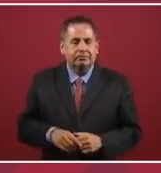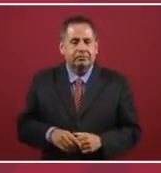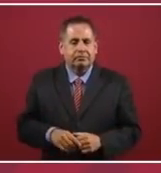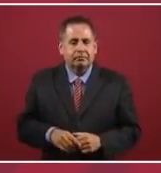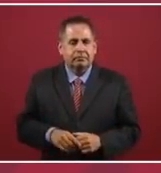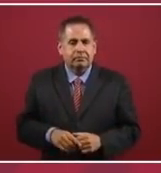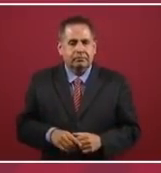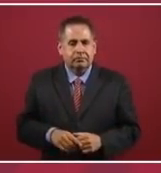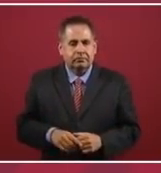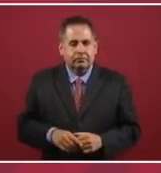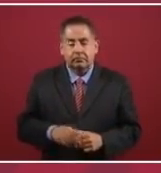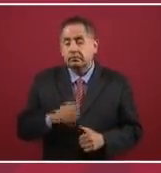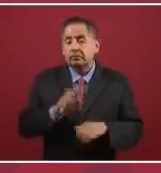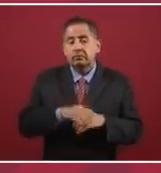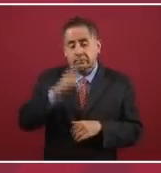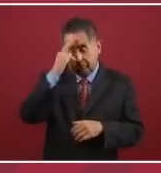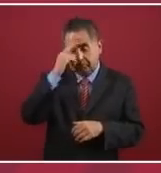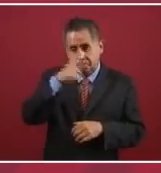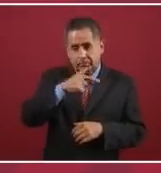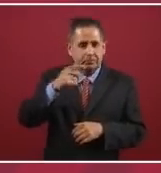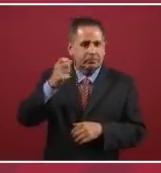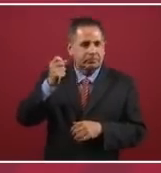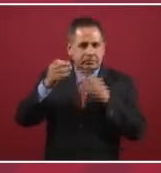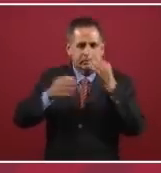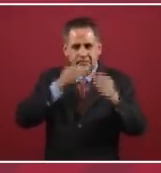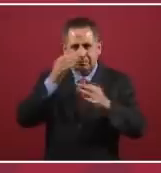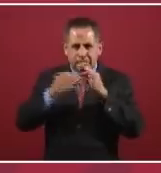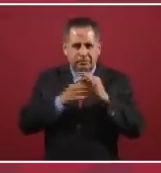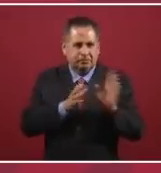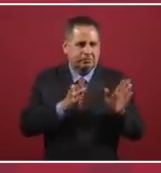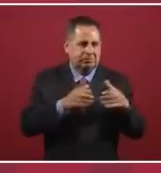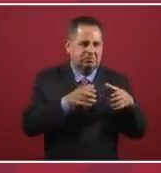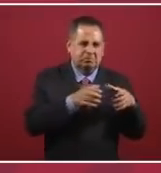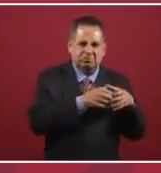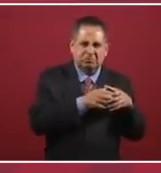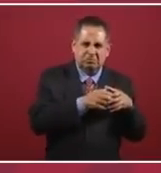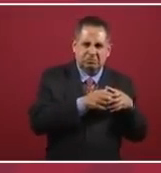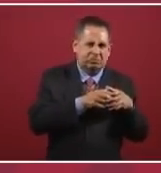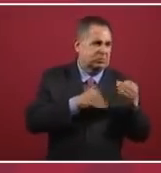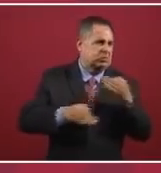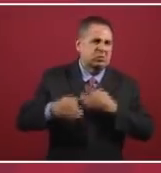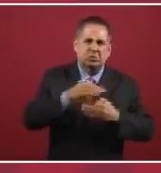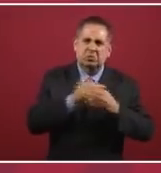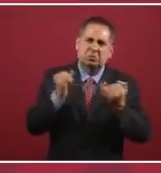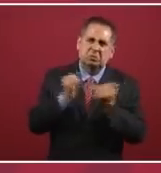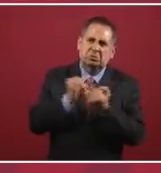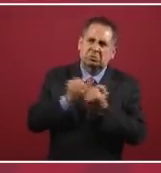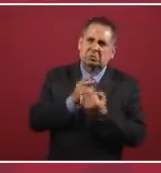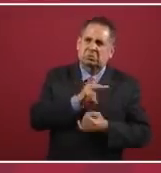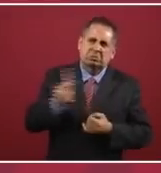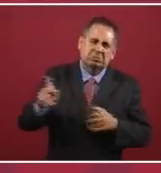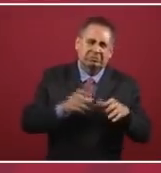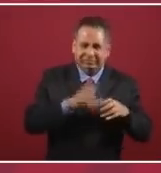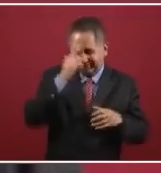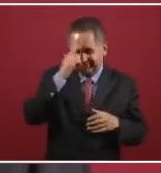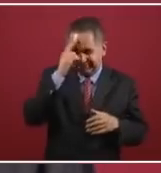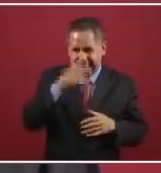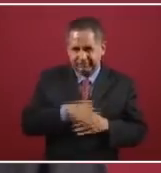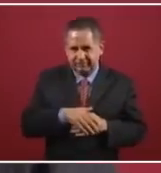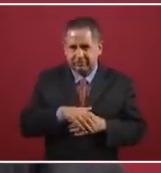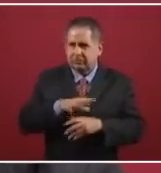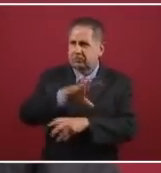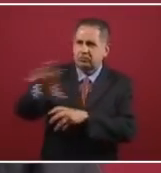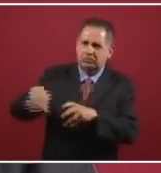Porque acuérdense de la campaña aquella del conservadurismo, todos son iguales. Meter a